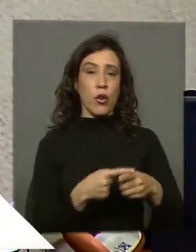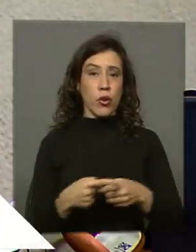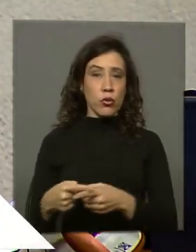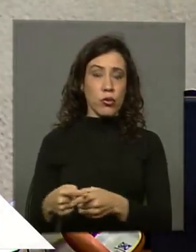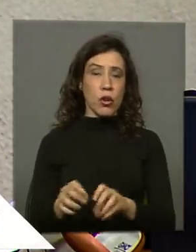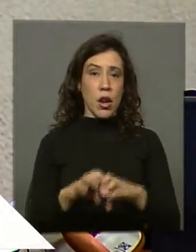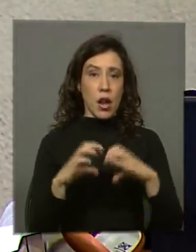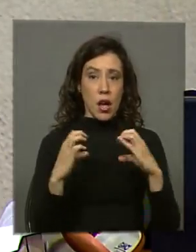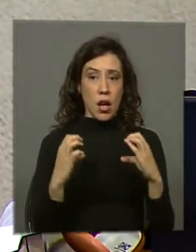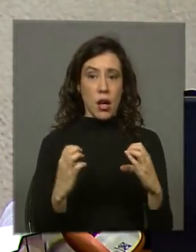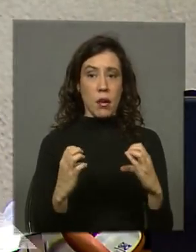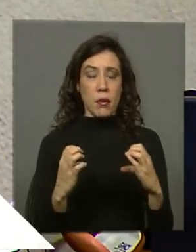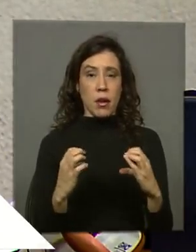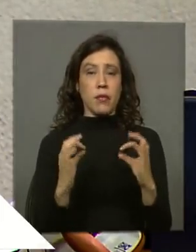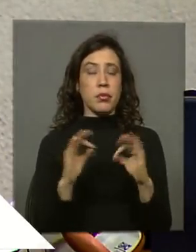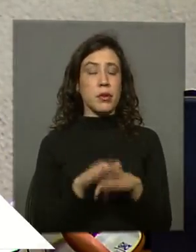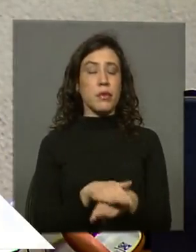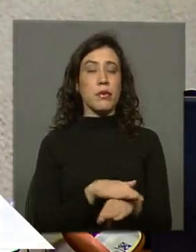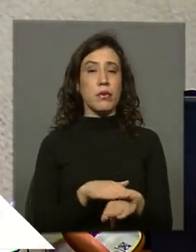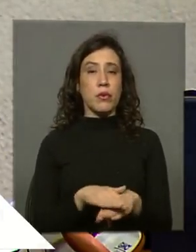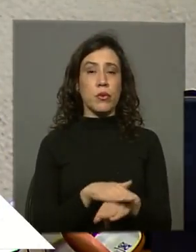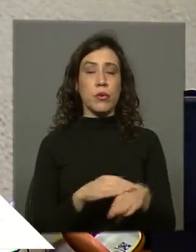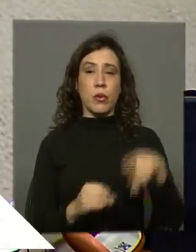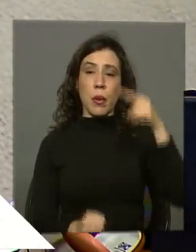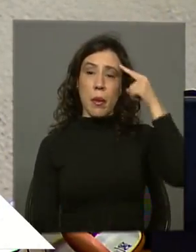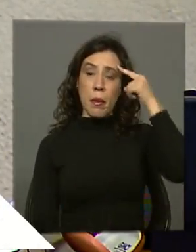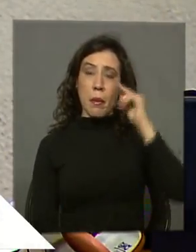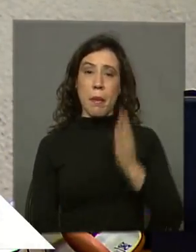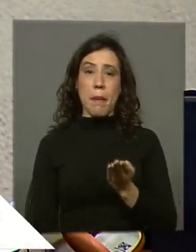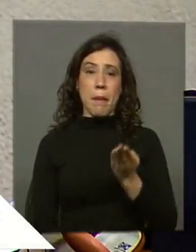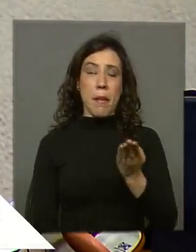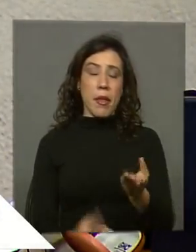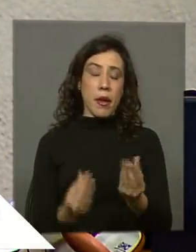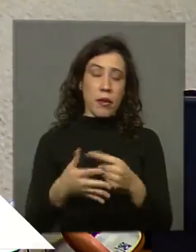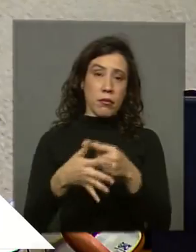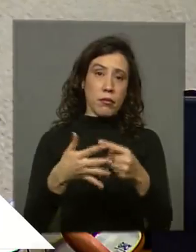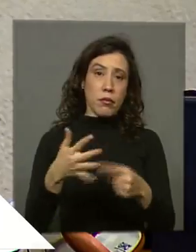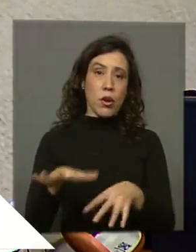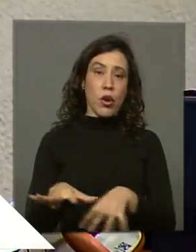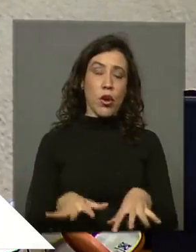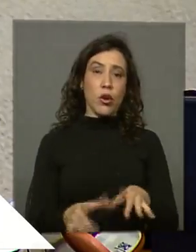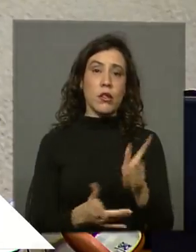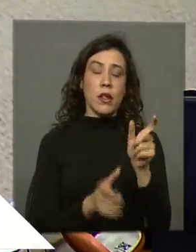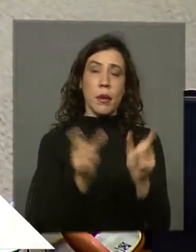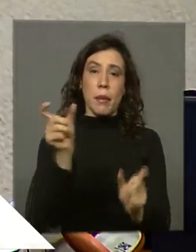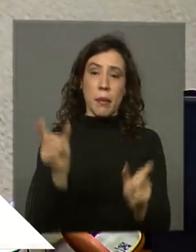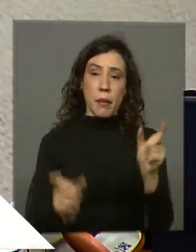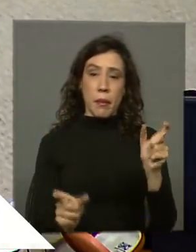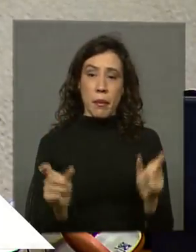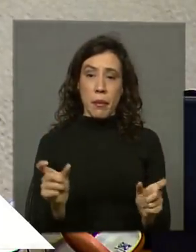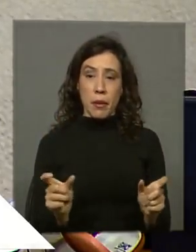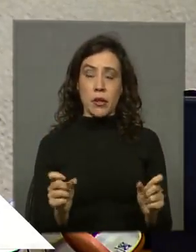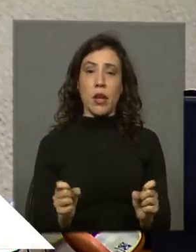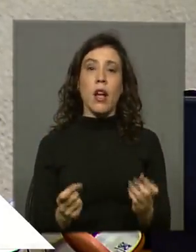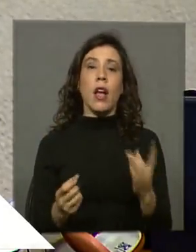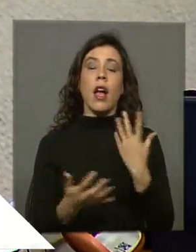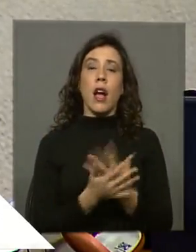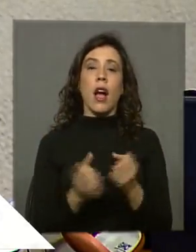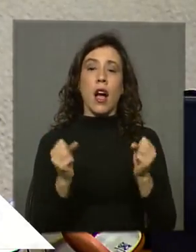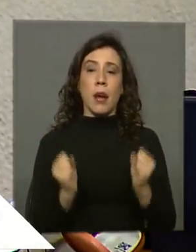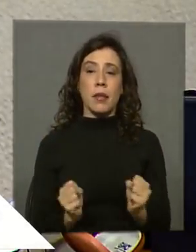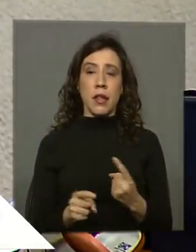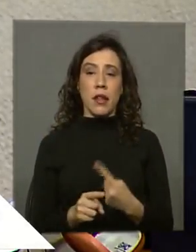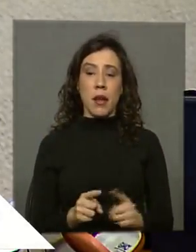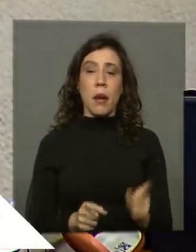y fundamentalmente para solicitar varias cosas desde el punto de vista de las personas con capacidades distintas